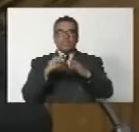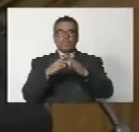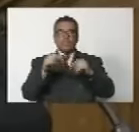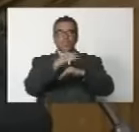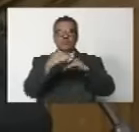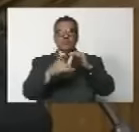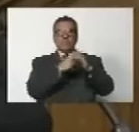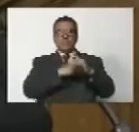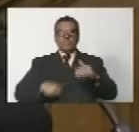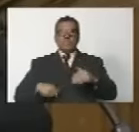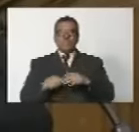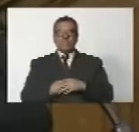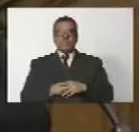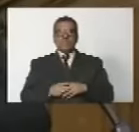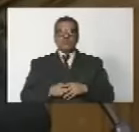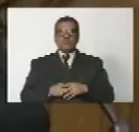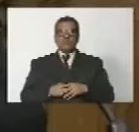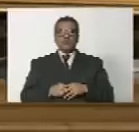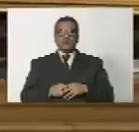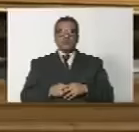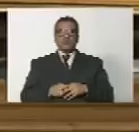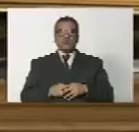todo, vicepresidente.